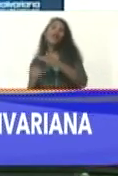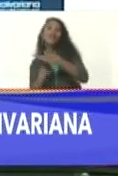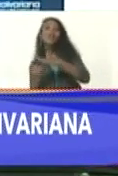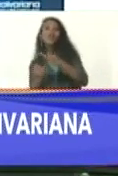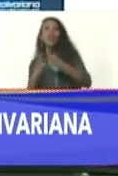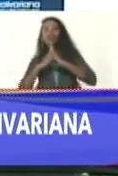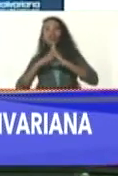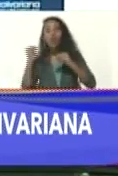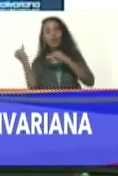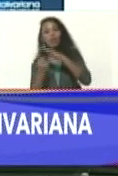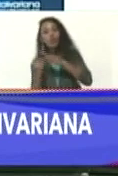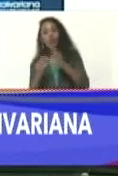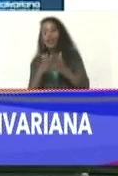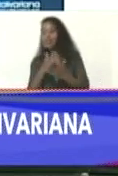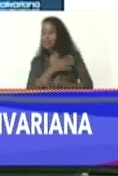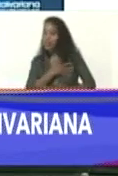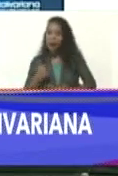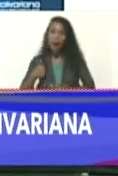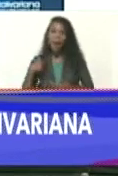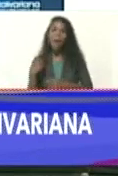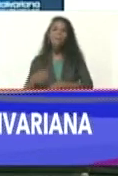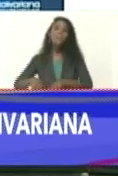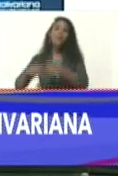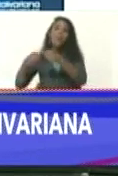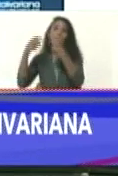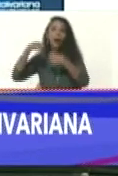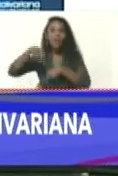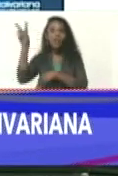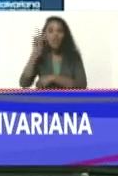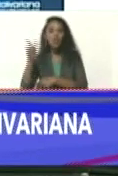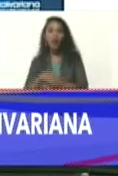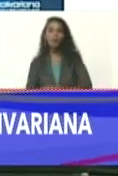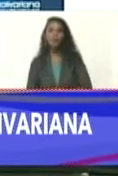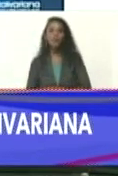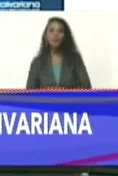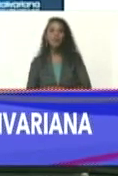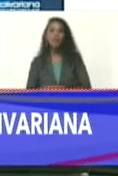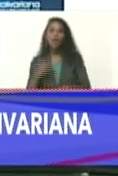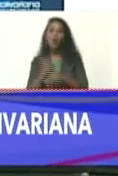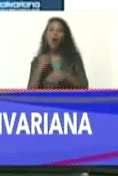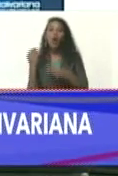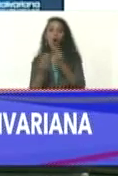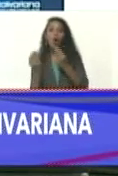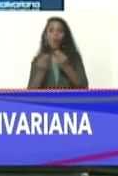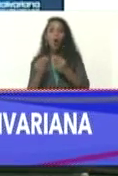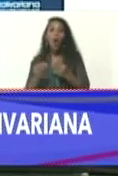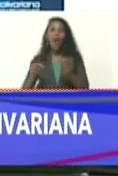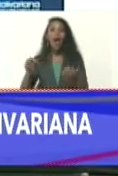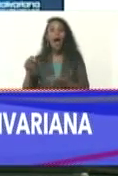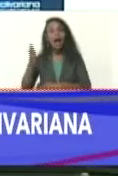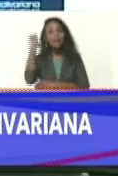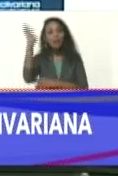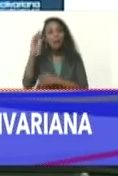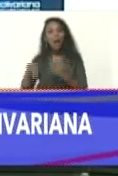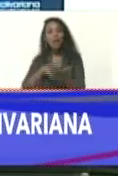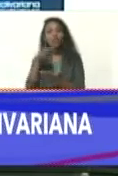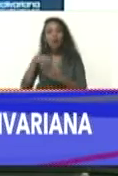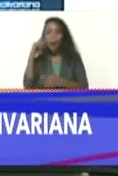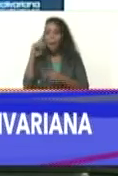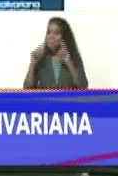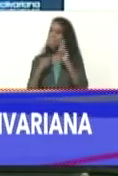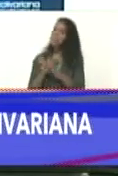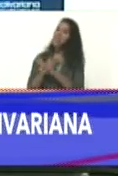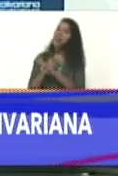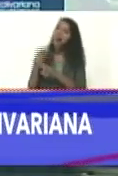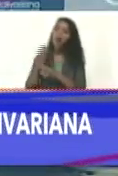Todas las instituciones las quiere destruir. Así como destruyó a la Asamblea Nacional. Miren cómo está